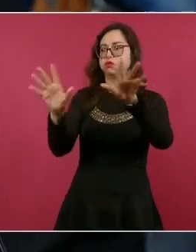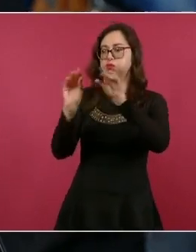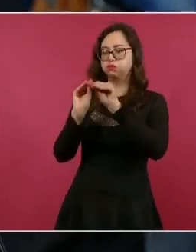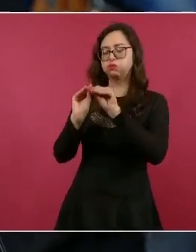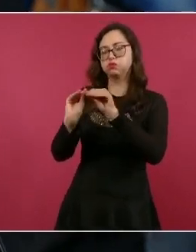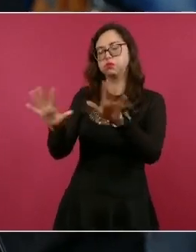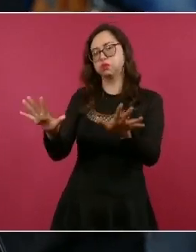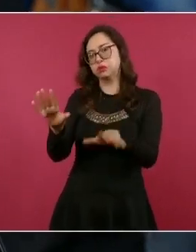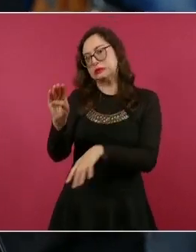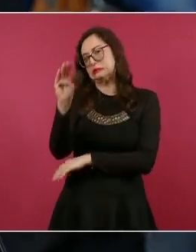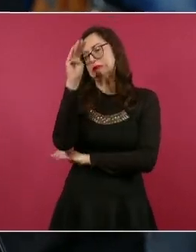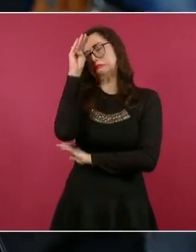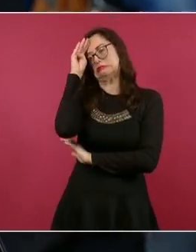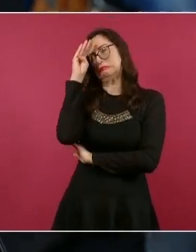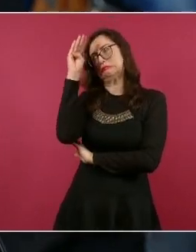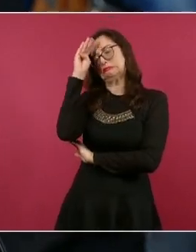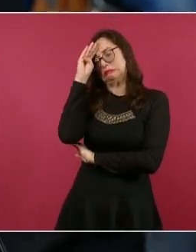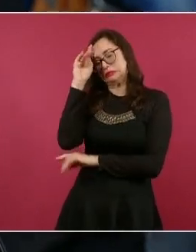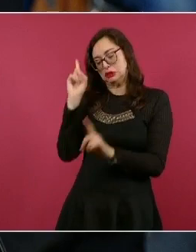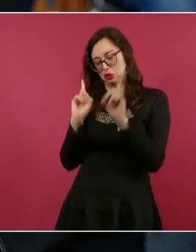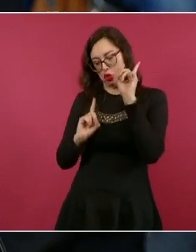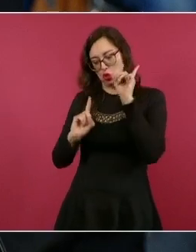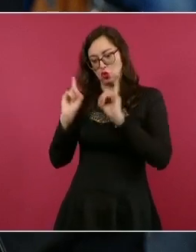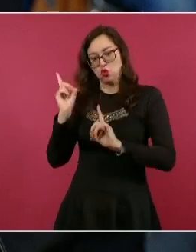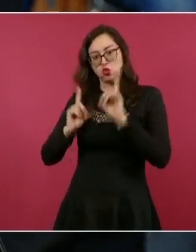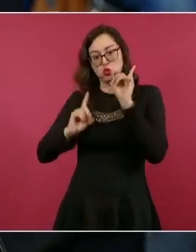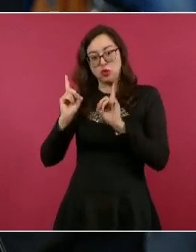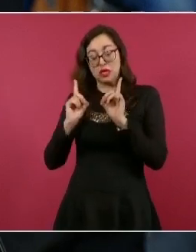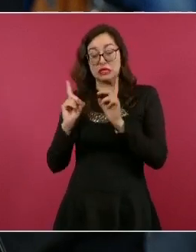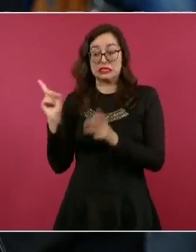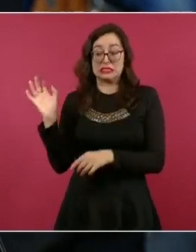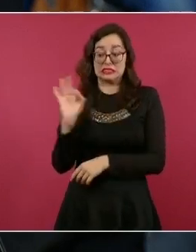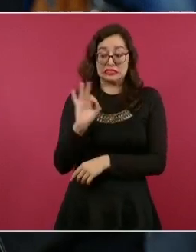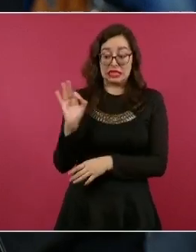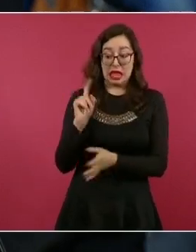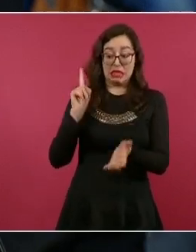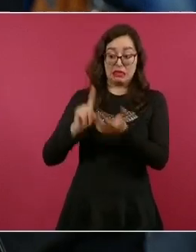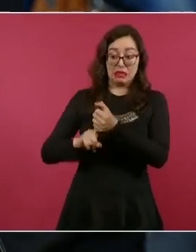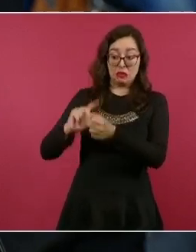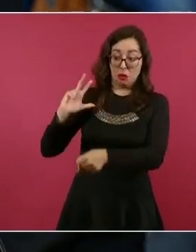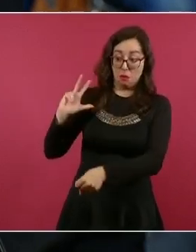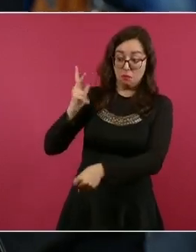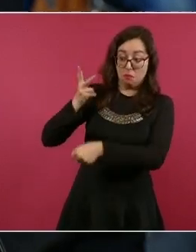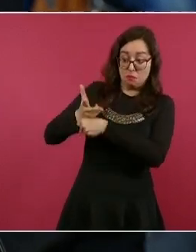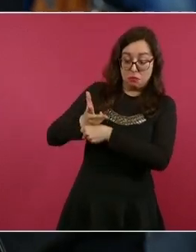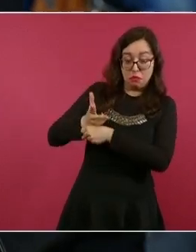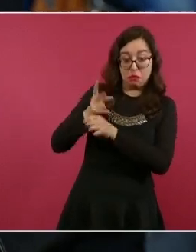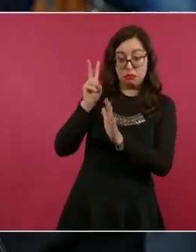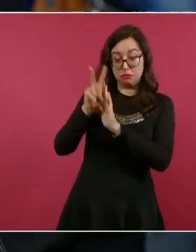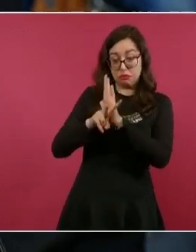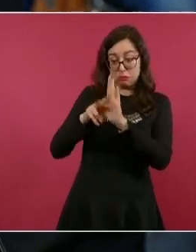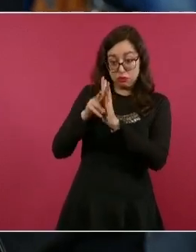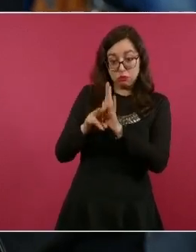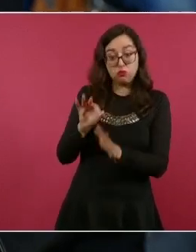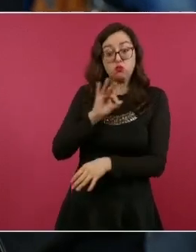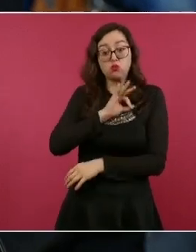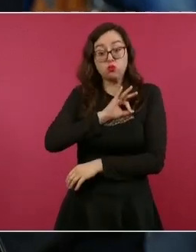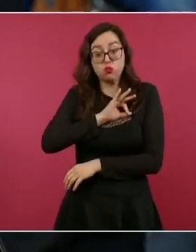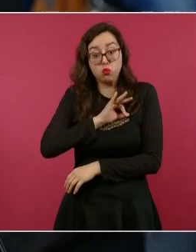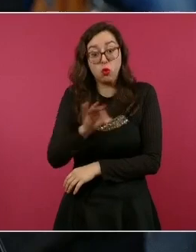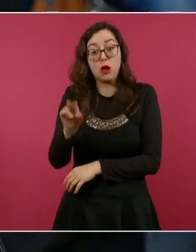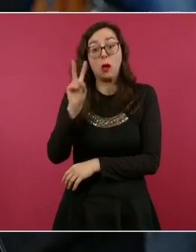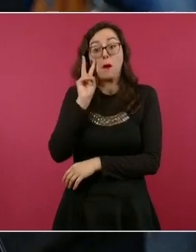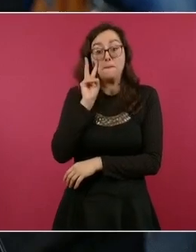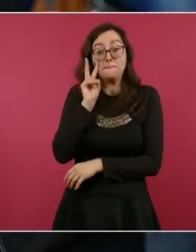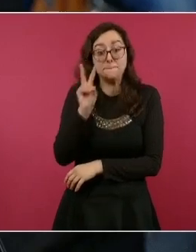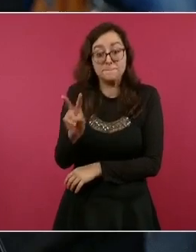si existe algún momento, algunas imágenes en donde se pudiera ver de manera más